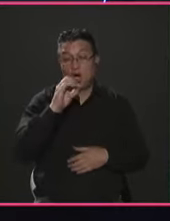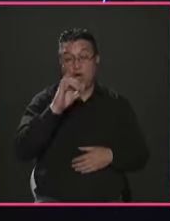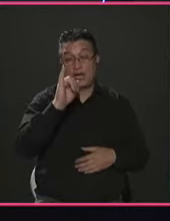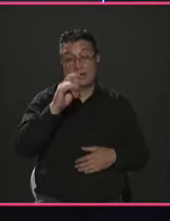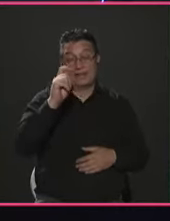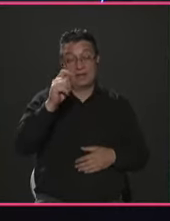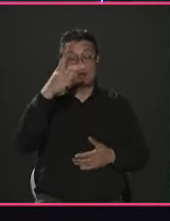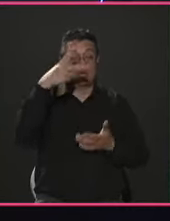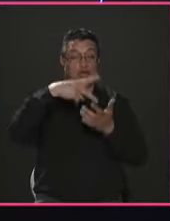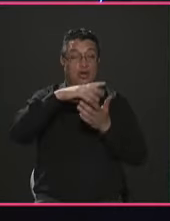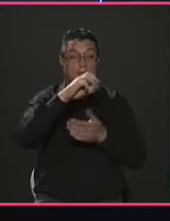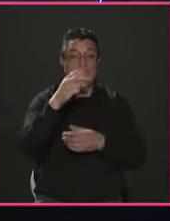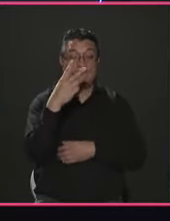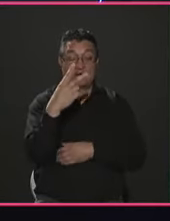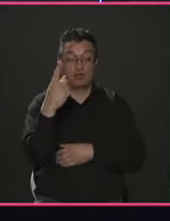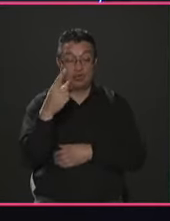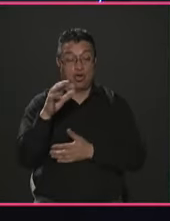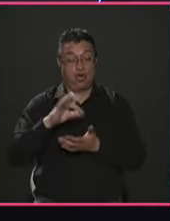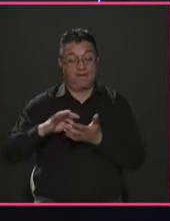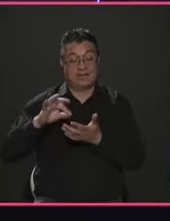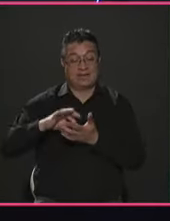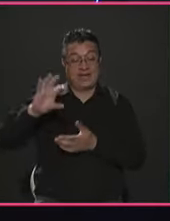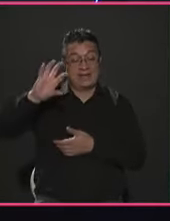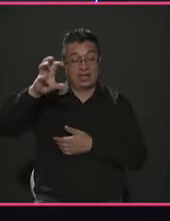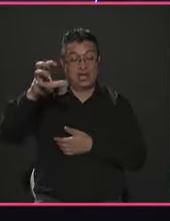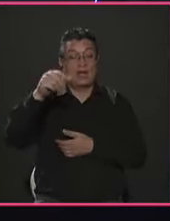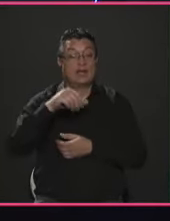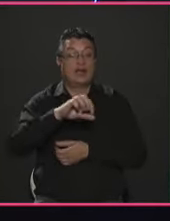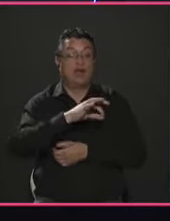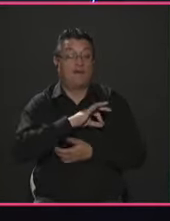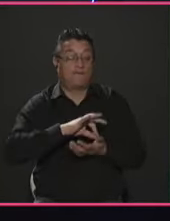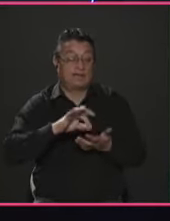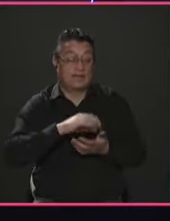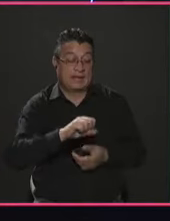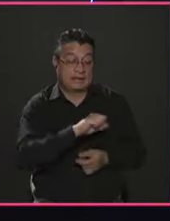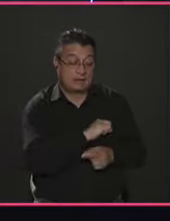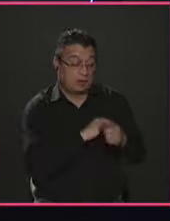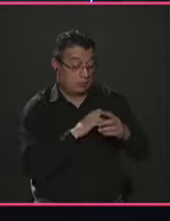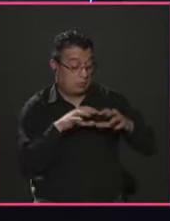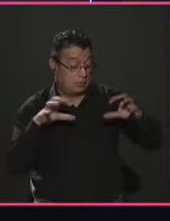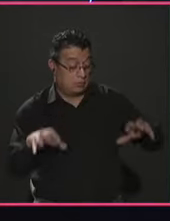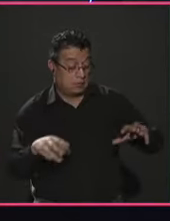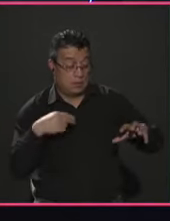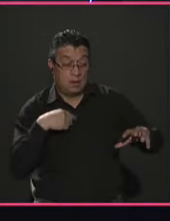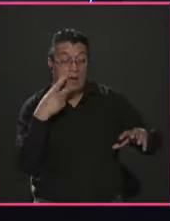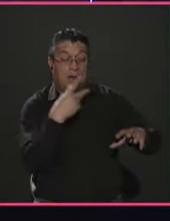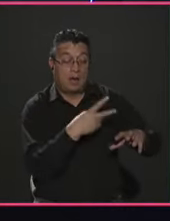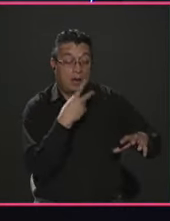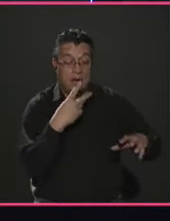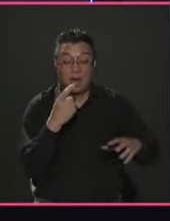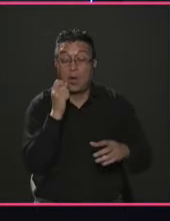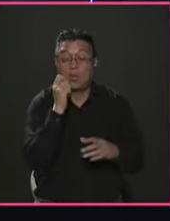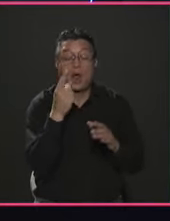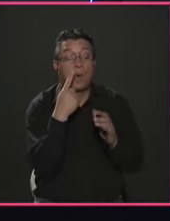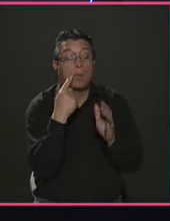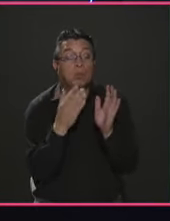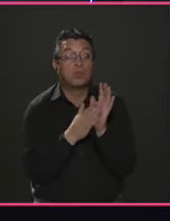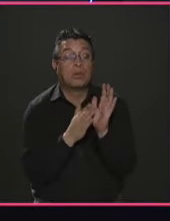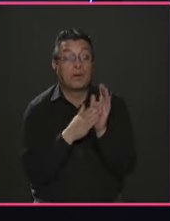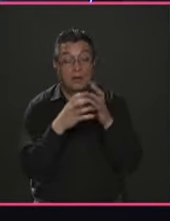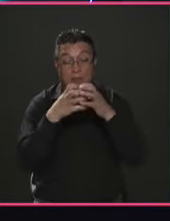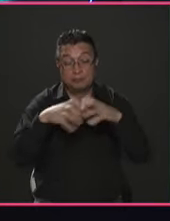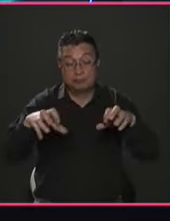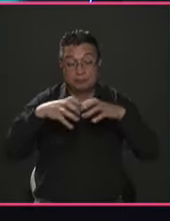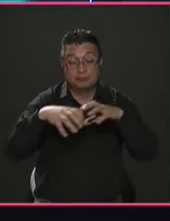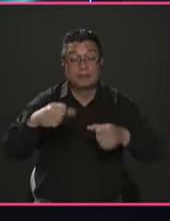en el 2021 en la oficina regional y un estudio reciente de la oficina de Santiago dan una mirada A qué evidencia tenemos sobre polarización en